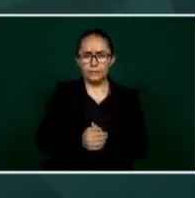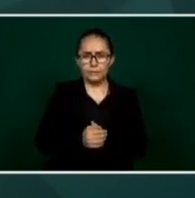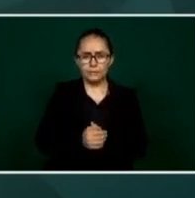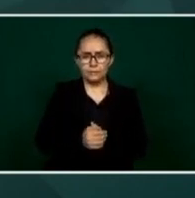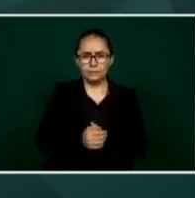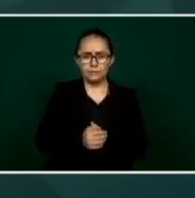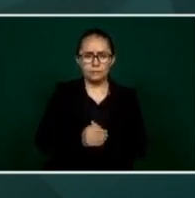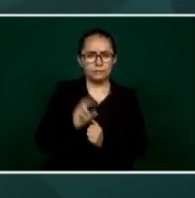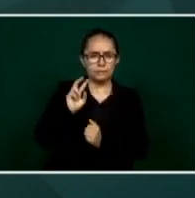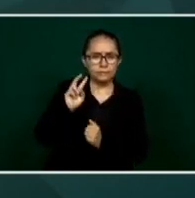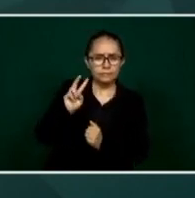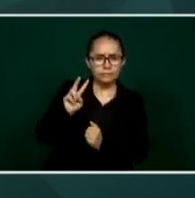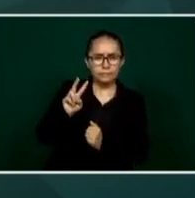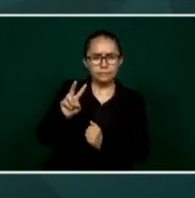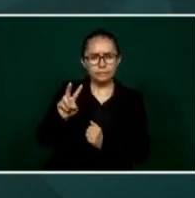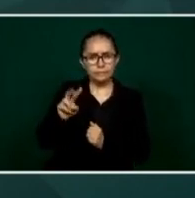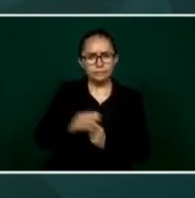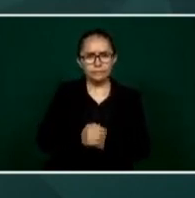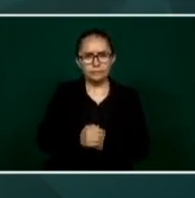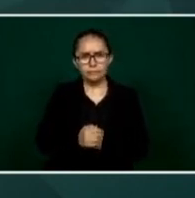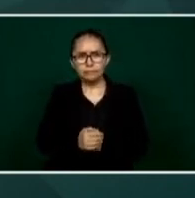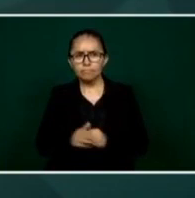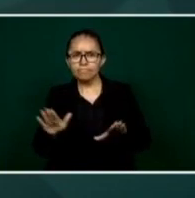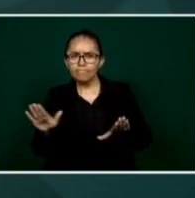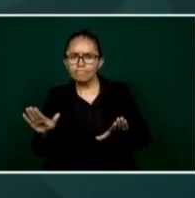evidente el cambio,